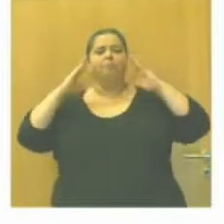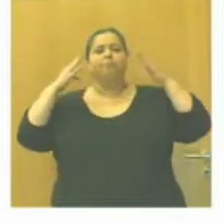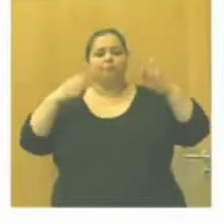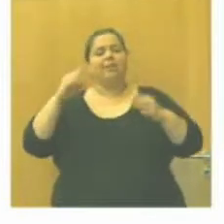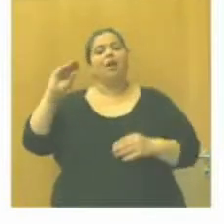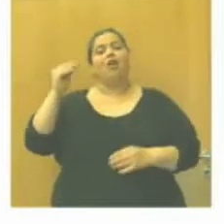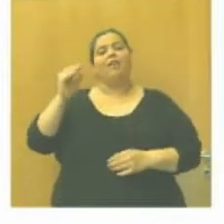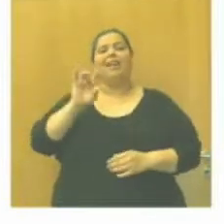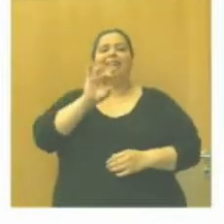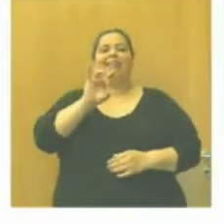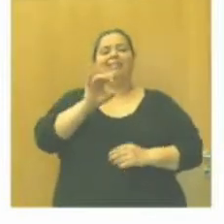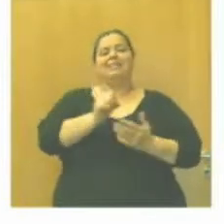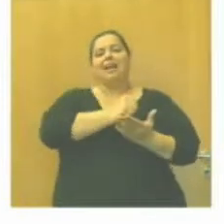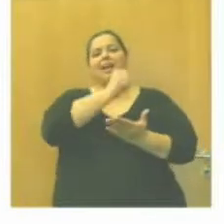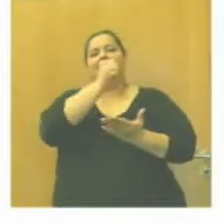para jóvenes de